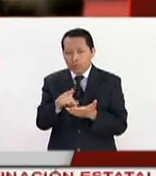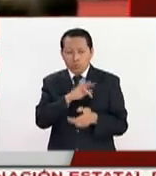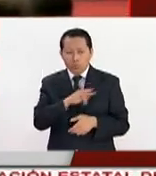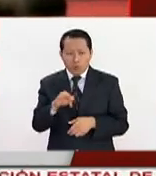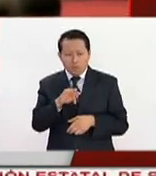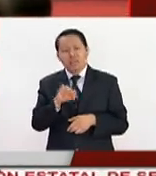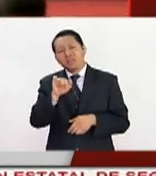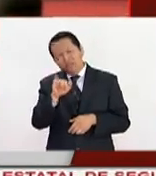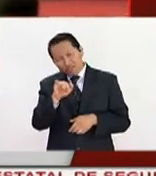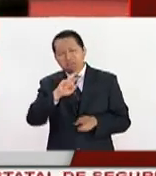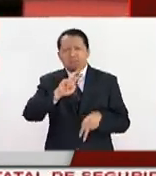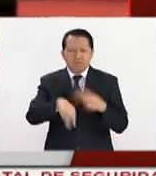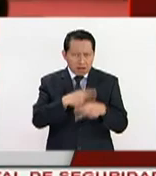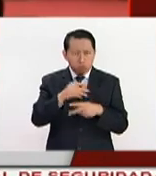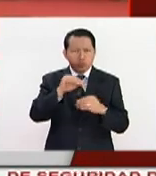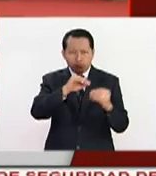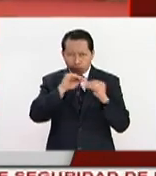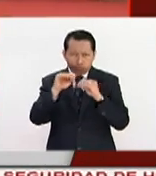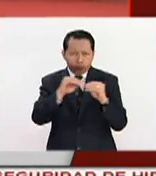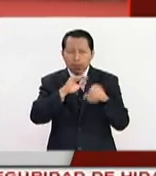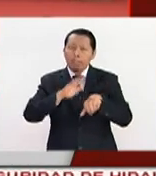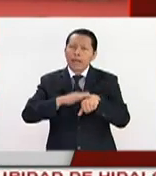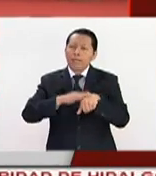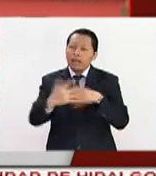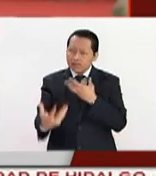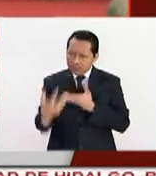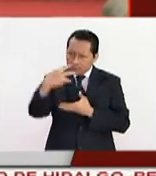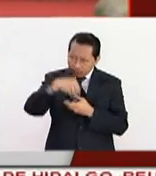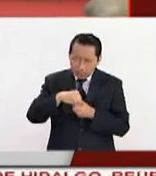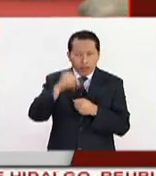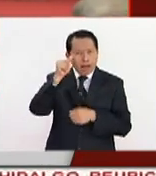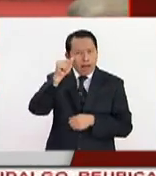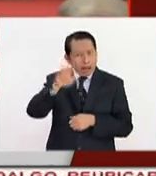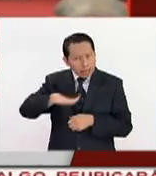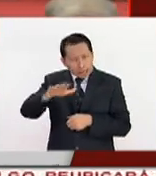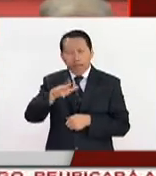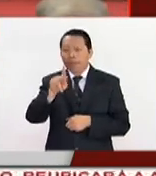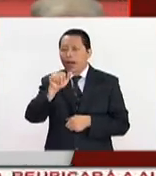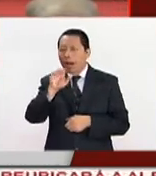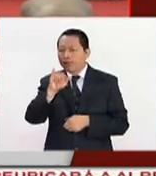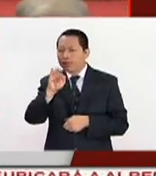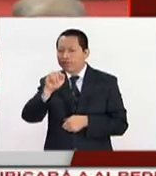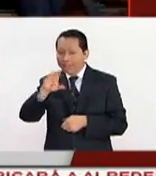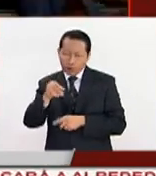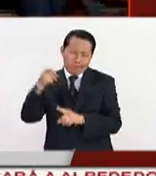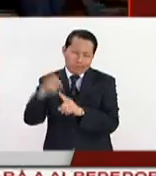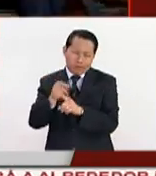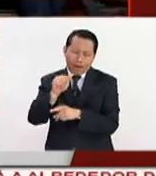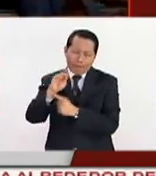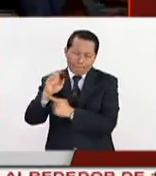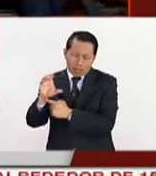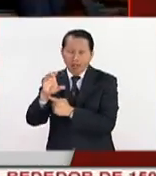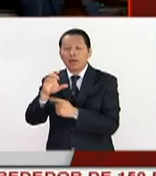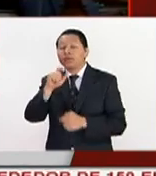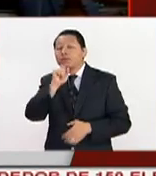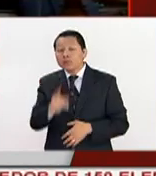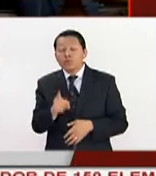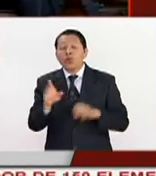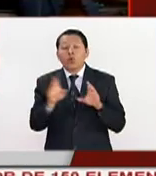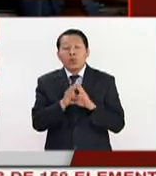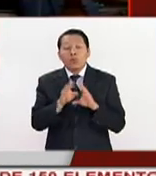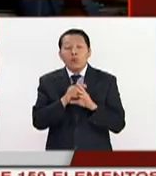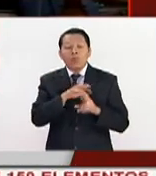vamos a negociar en favor de una mayor integración Asia-Pacífico, que es la esencia del foro de APEC, pues bueno, será